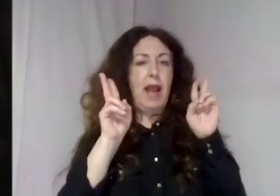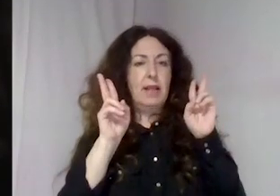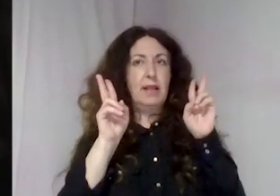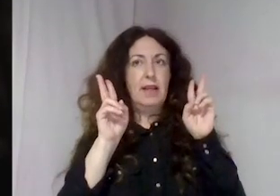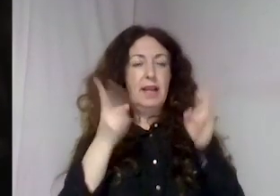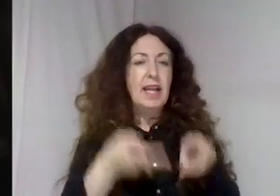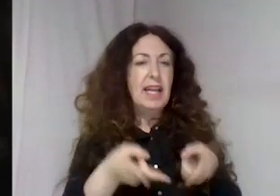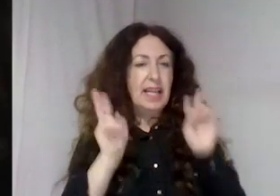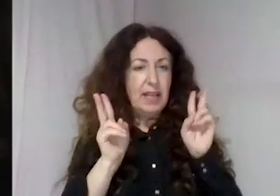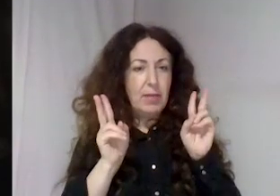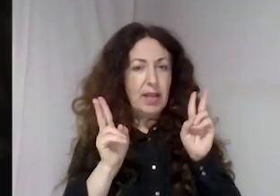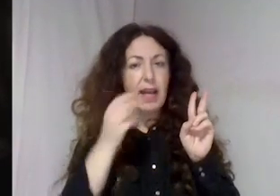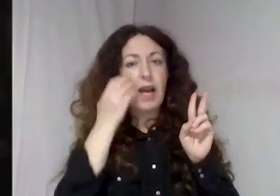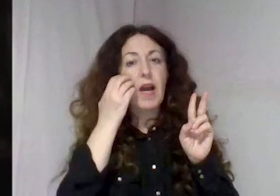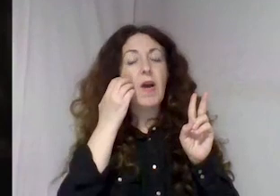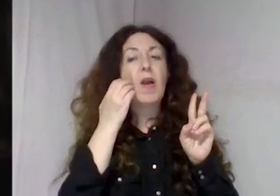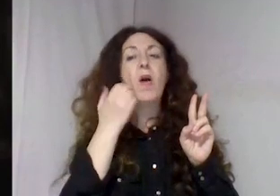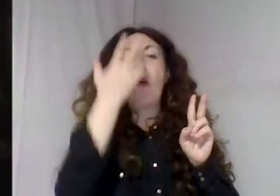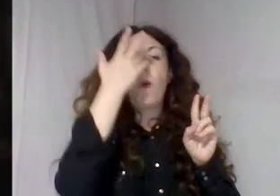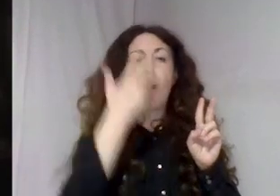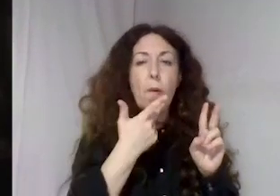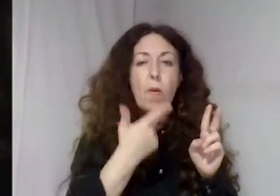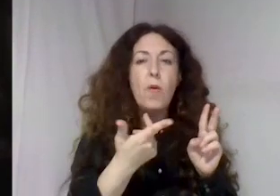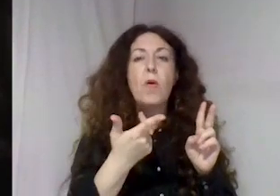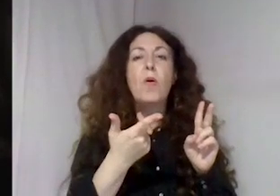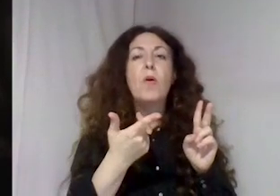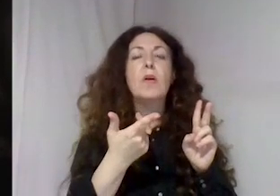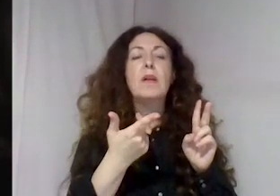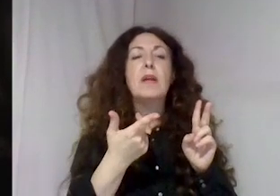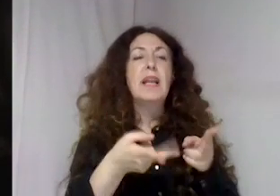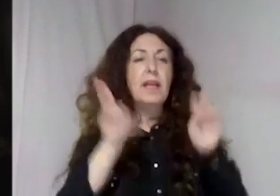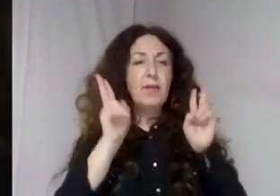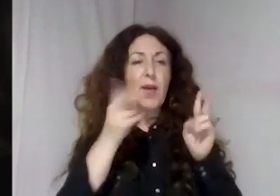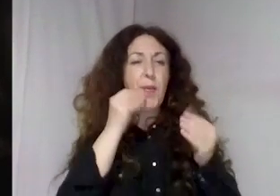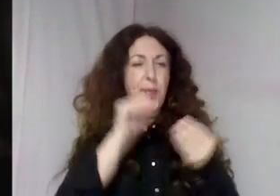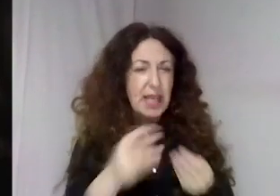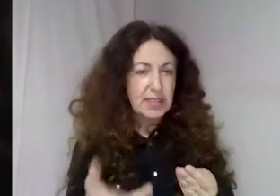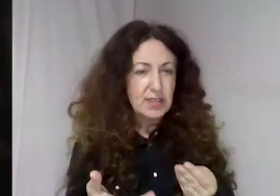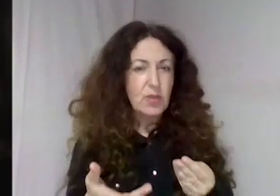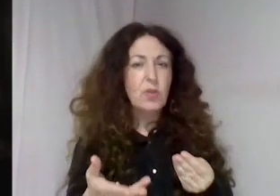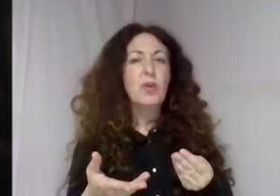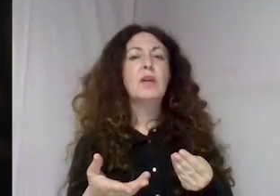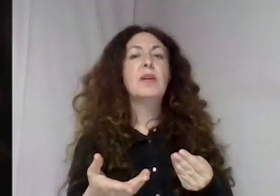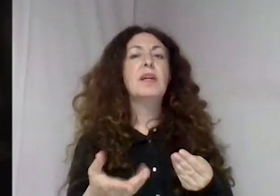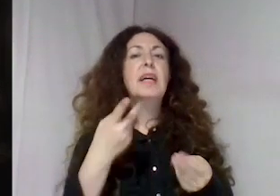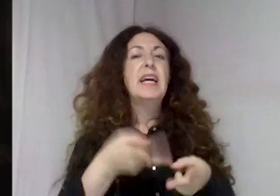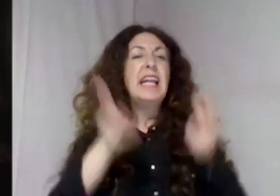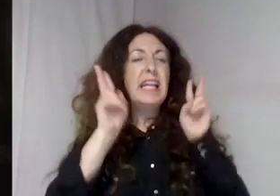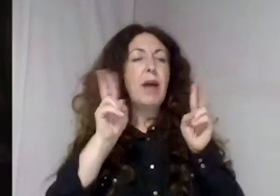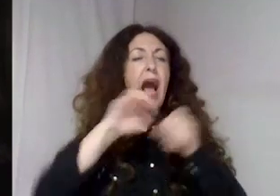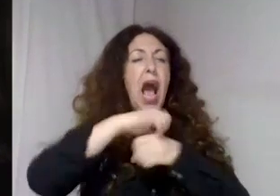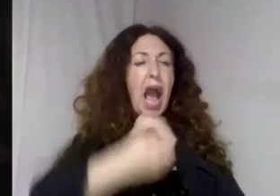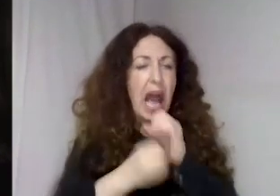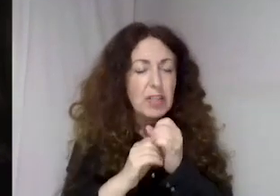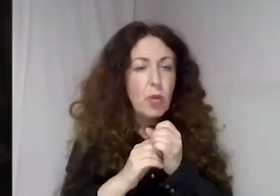veréis, es otra cosa que une a los tres, es que intentan utilizar como bien supremo